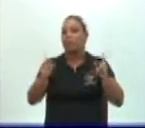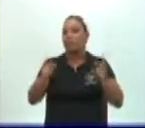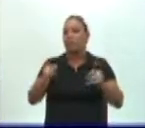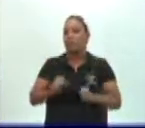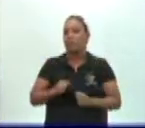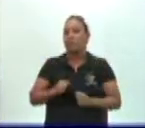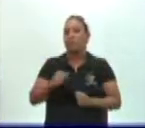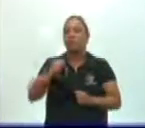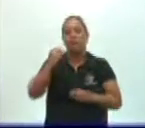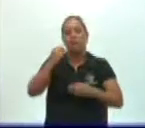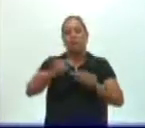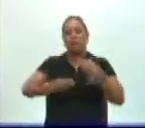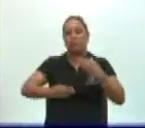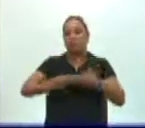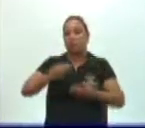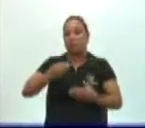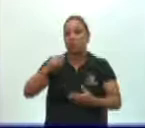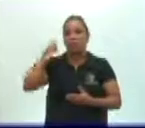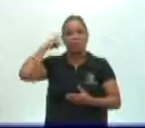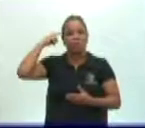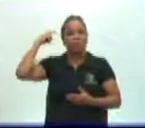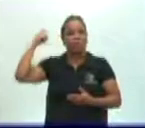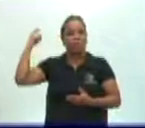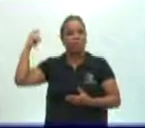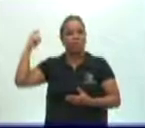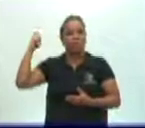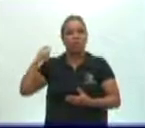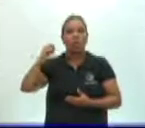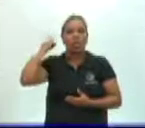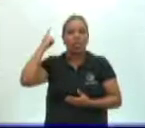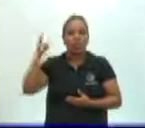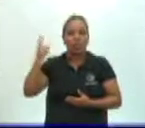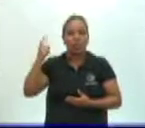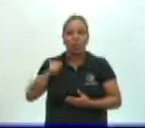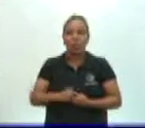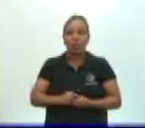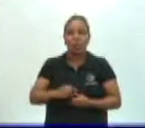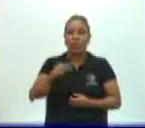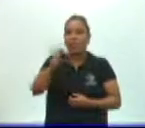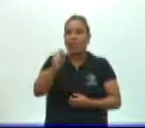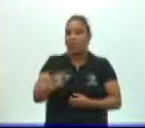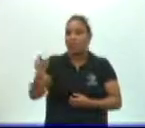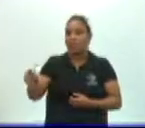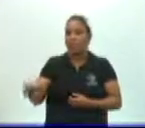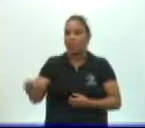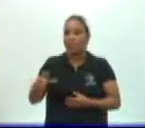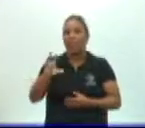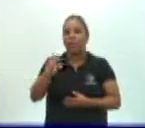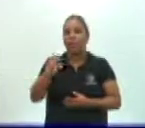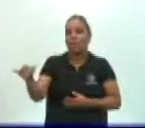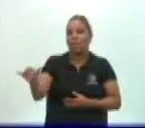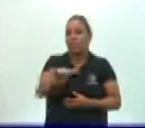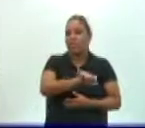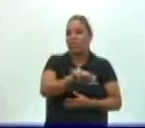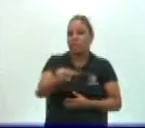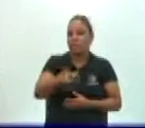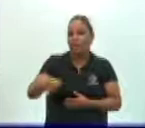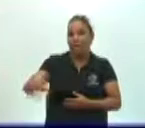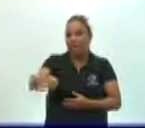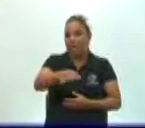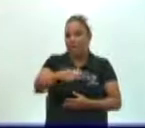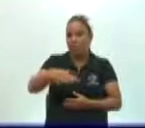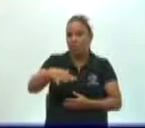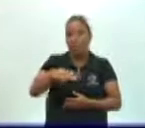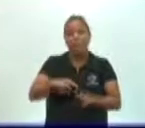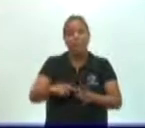visión ideológica con el socialismo utópico, estos pensadores que van a hablar de igualdad en la sociedad, pero que no le van a